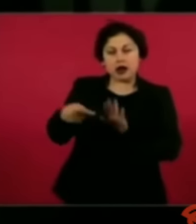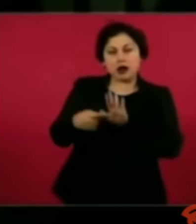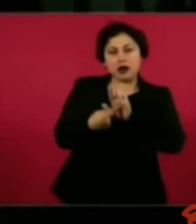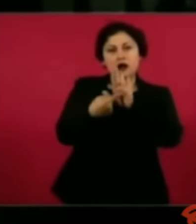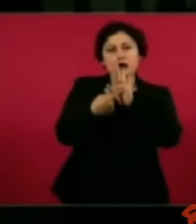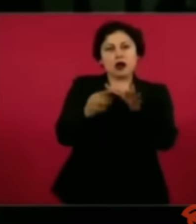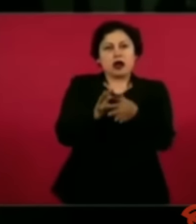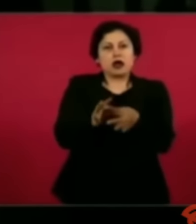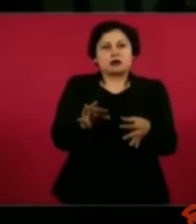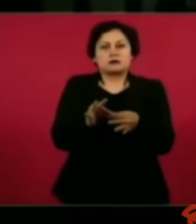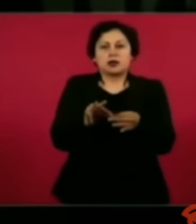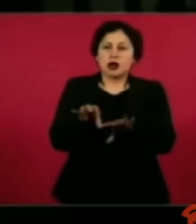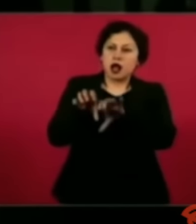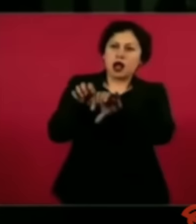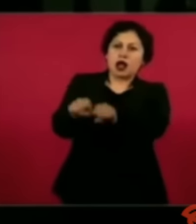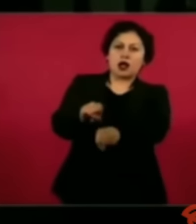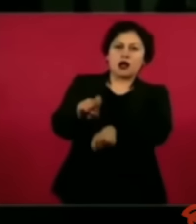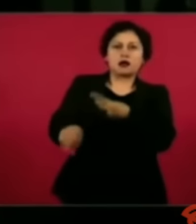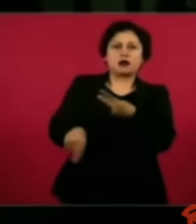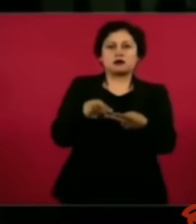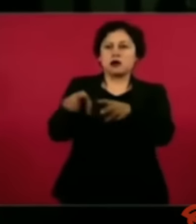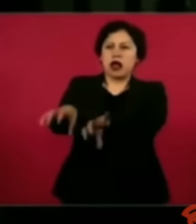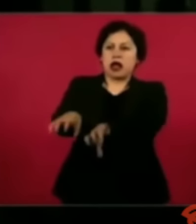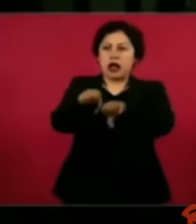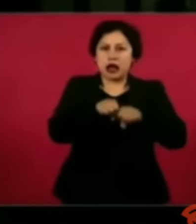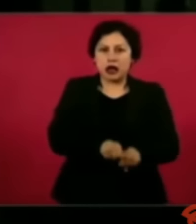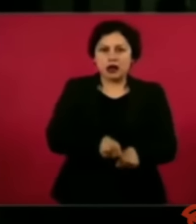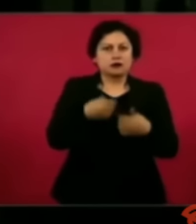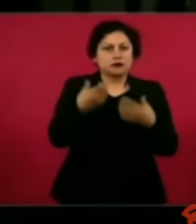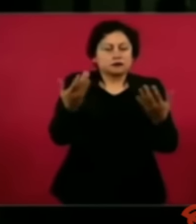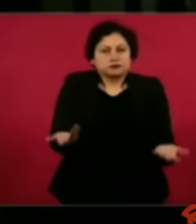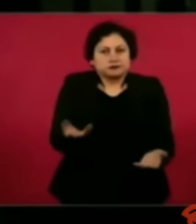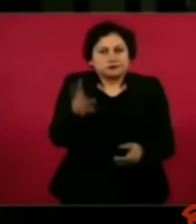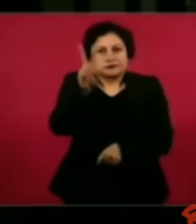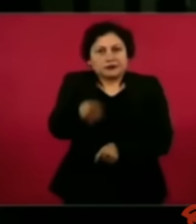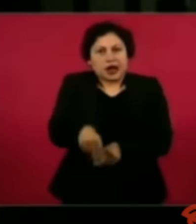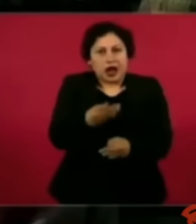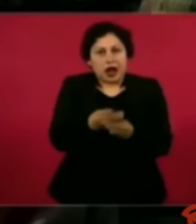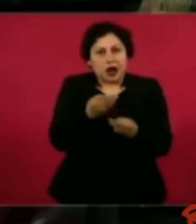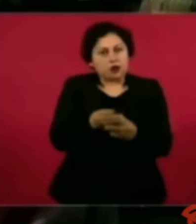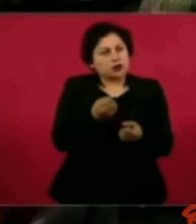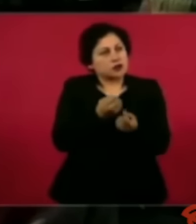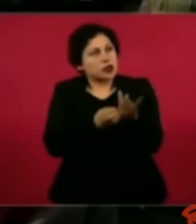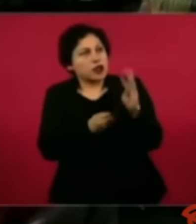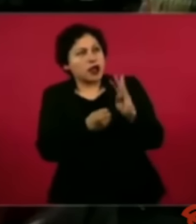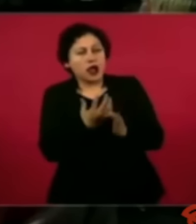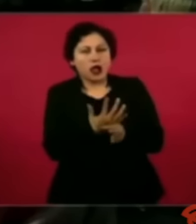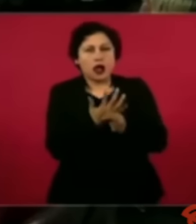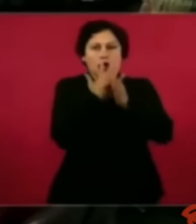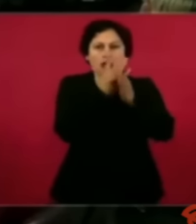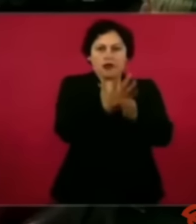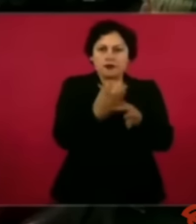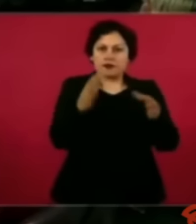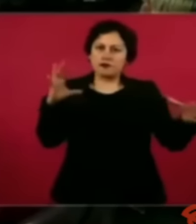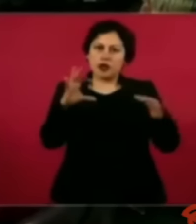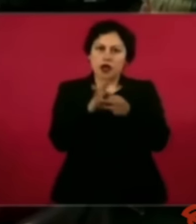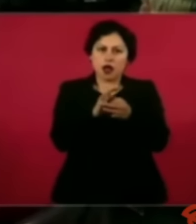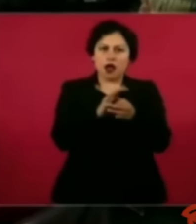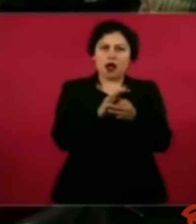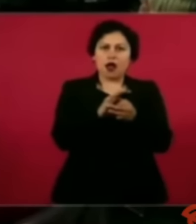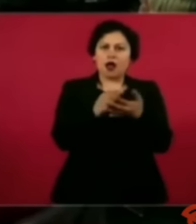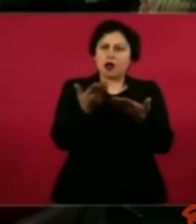detenciones, y es una falta de respeto cuando señalan estos presuntos vínculos para las Fuerzas Armadas y la gente que